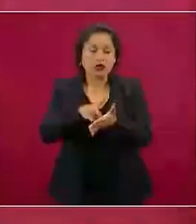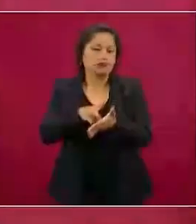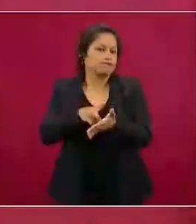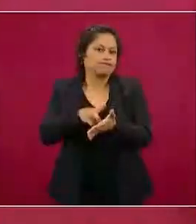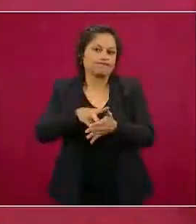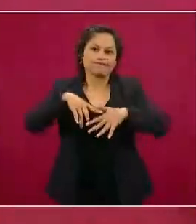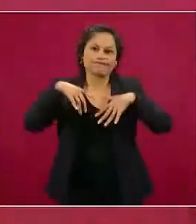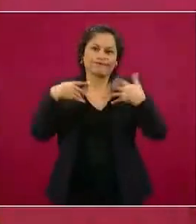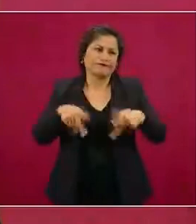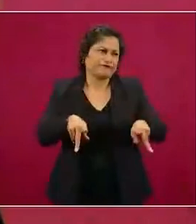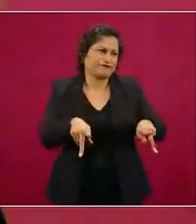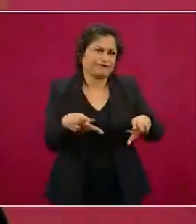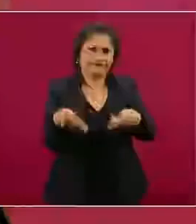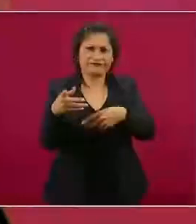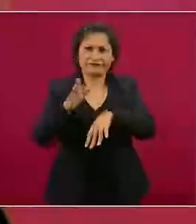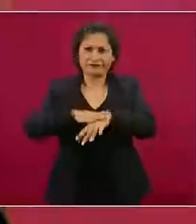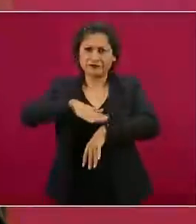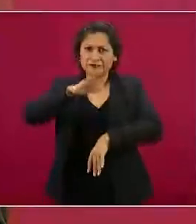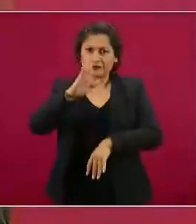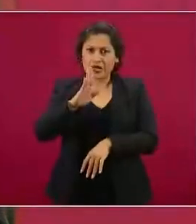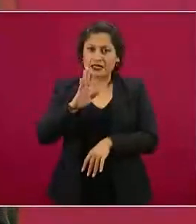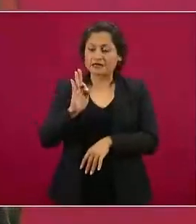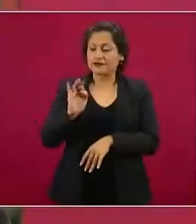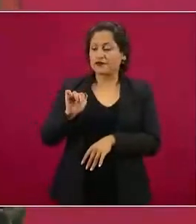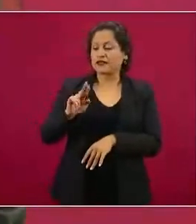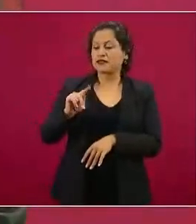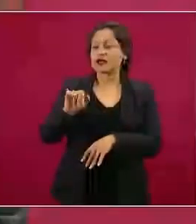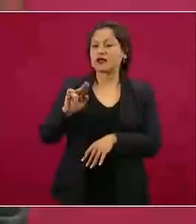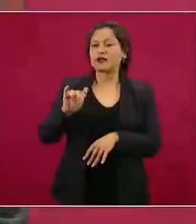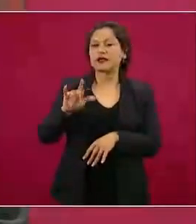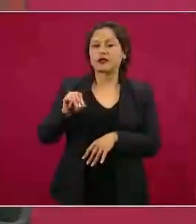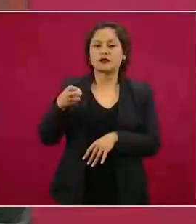son fentanilo y las más peligrosas,